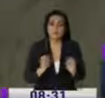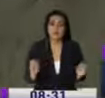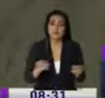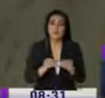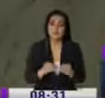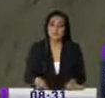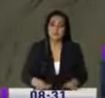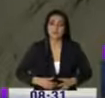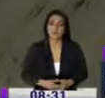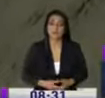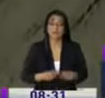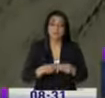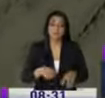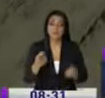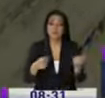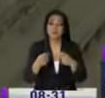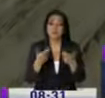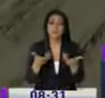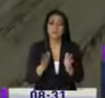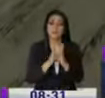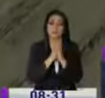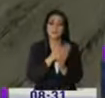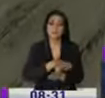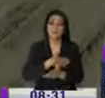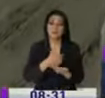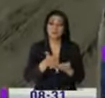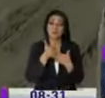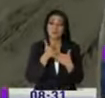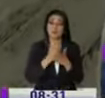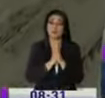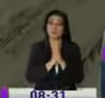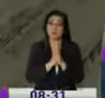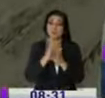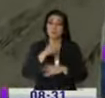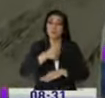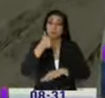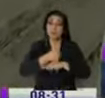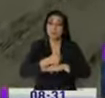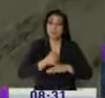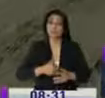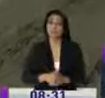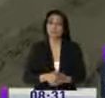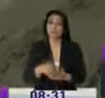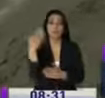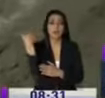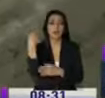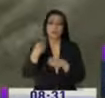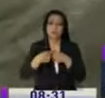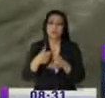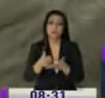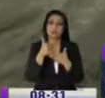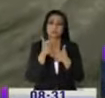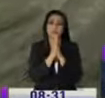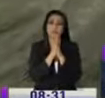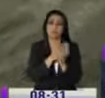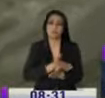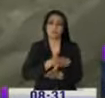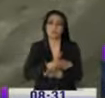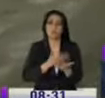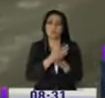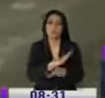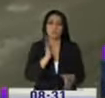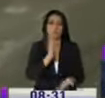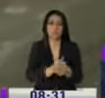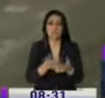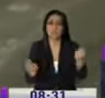sale a la venta. Que por favor nos ayuden y pedimos de favor que al alcalde que nos ayuden en esta manera y que ya no queremos